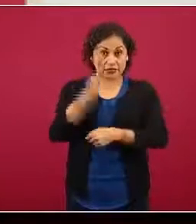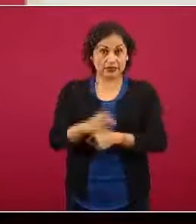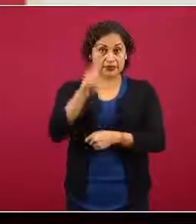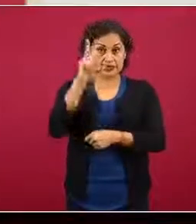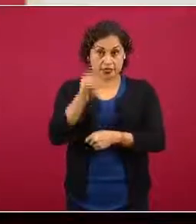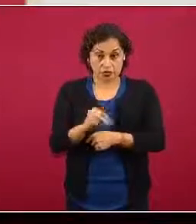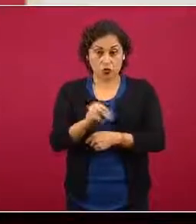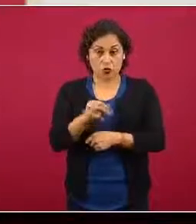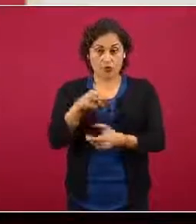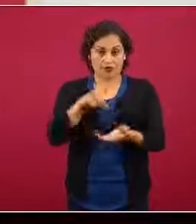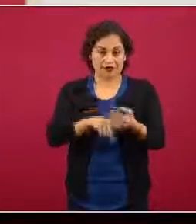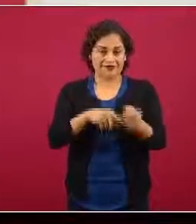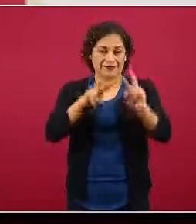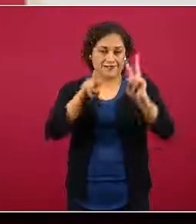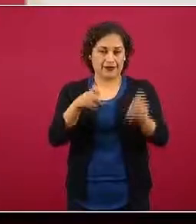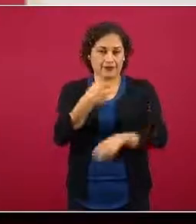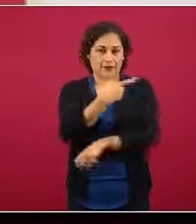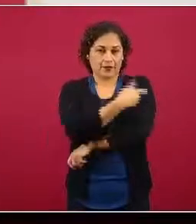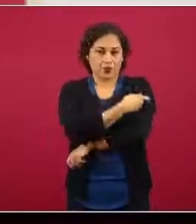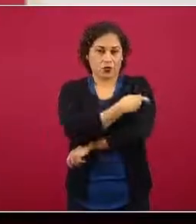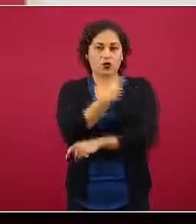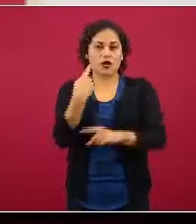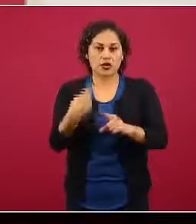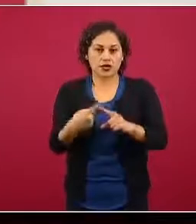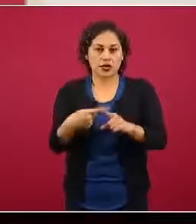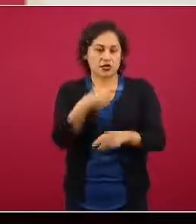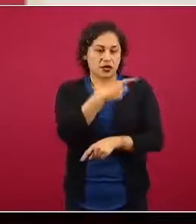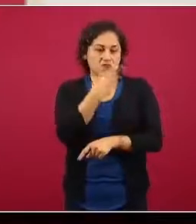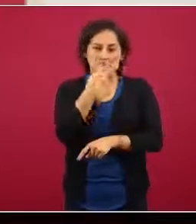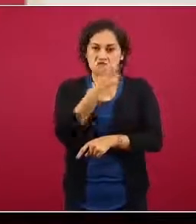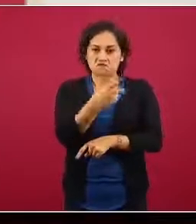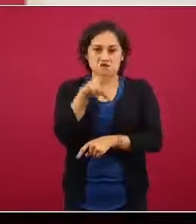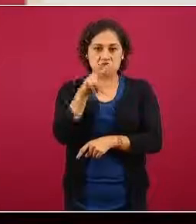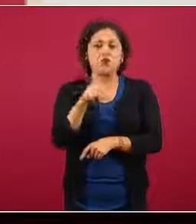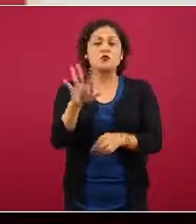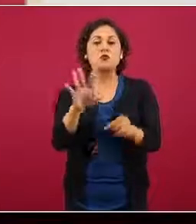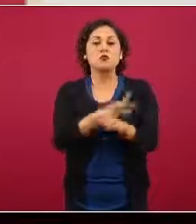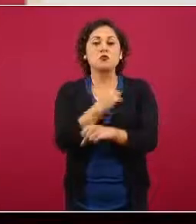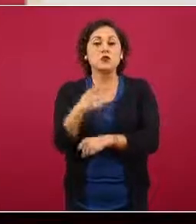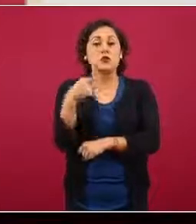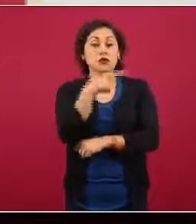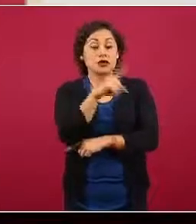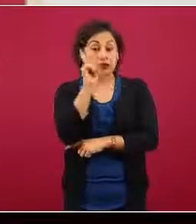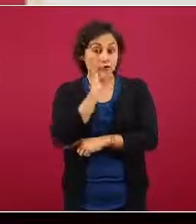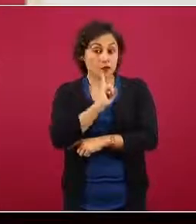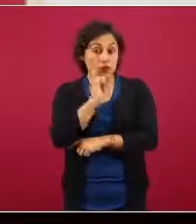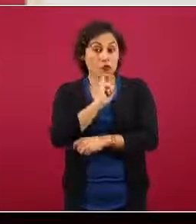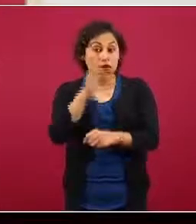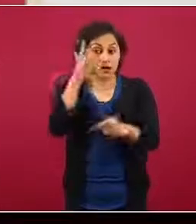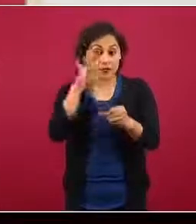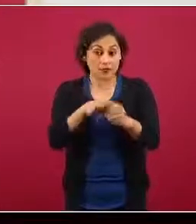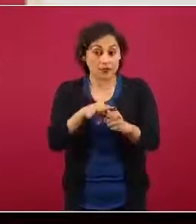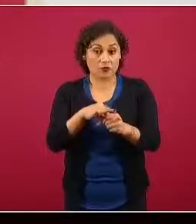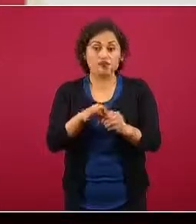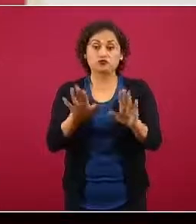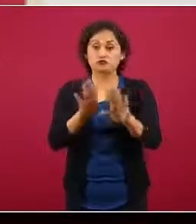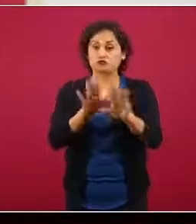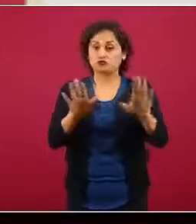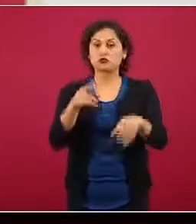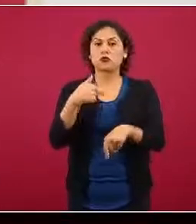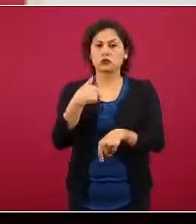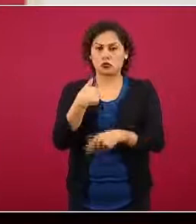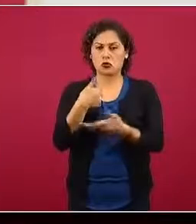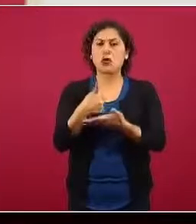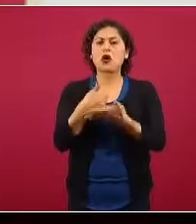recomendación de la vacuna era porque ella dice que apoya su uso